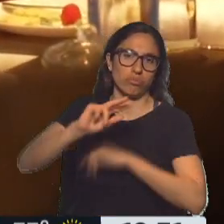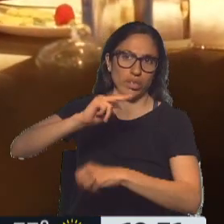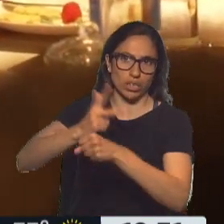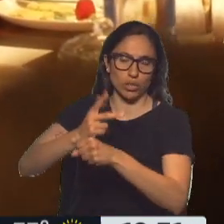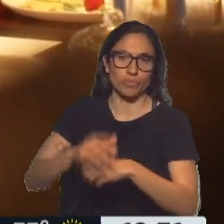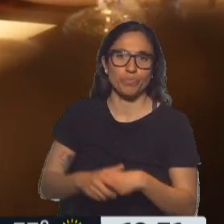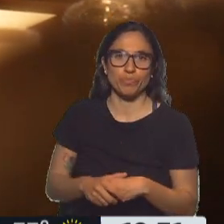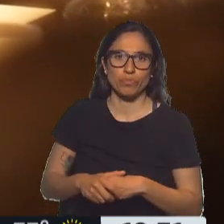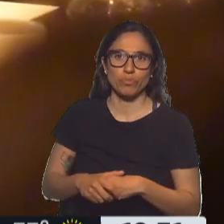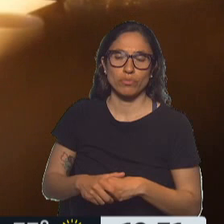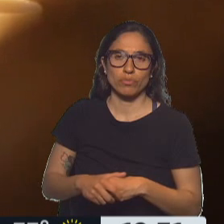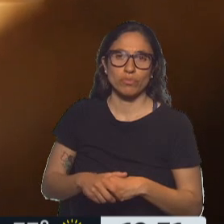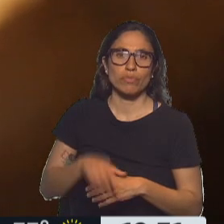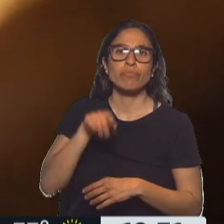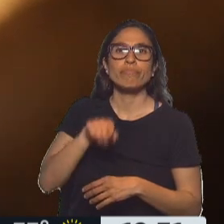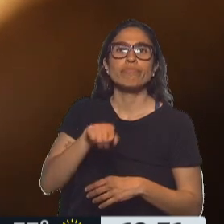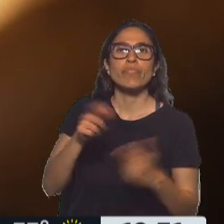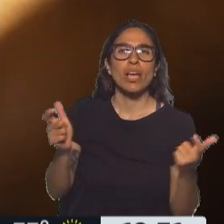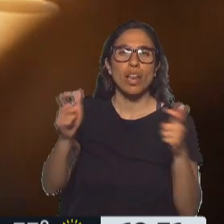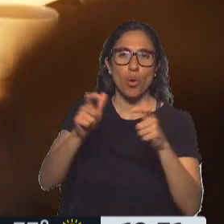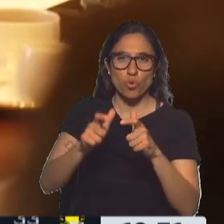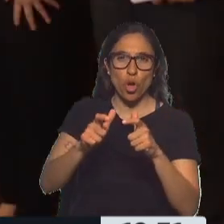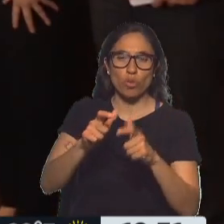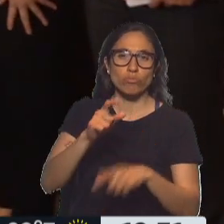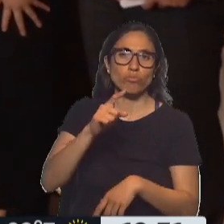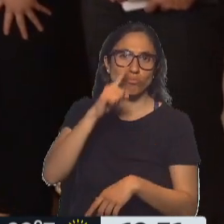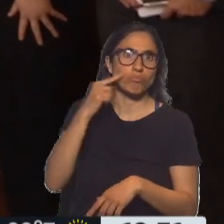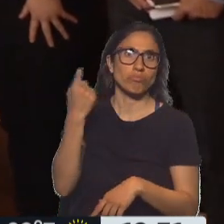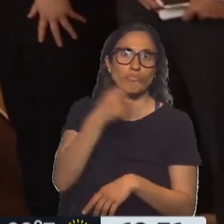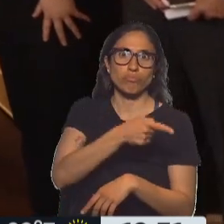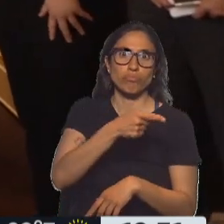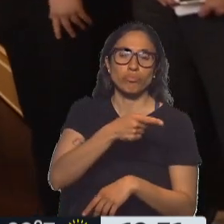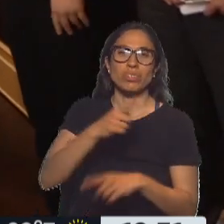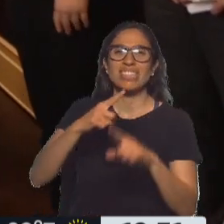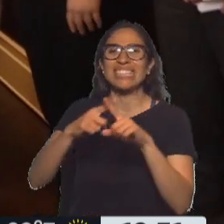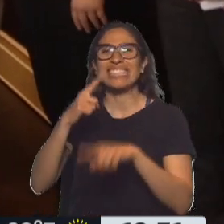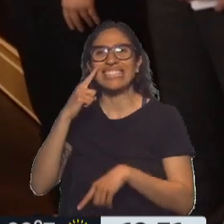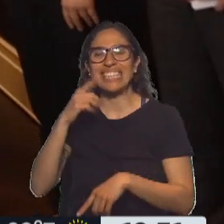el jefe de Estado fue invitado por su par chino, Xi Jinping.